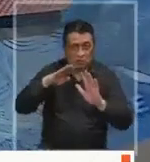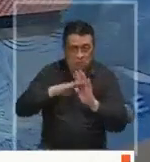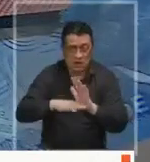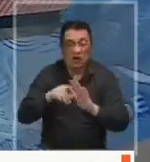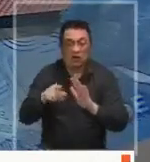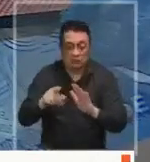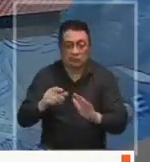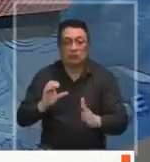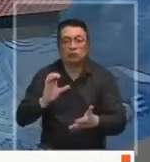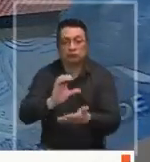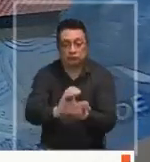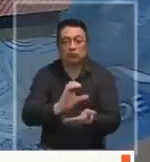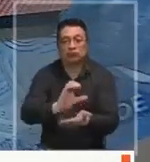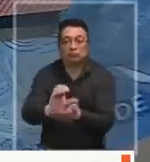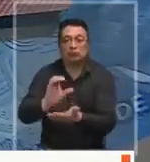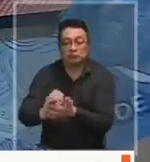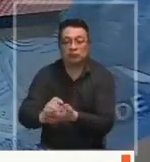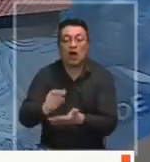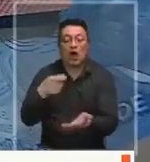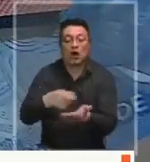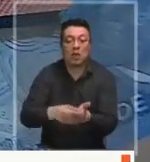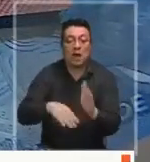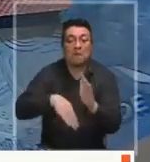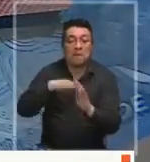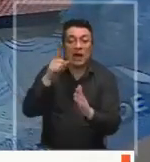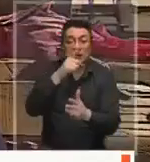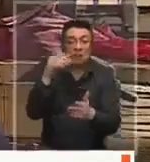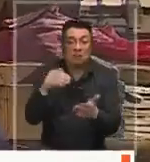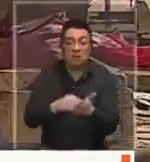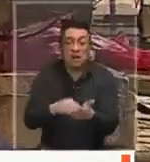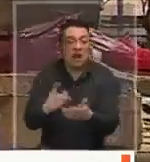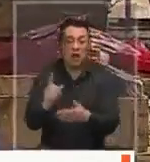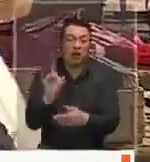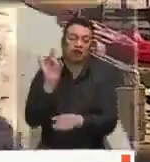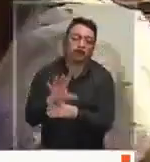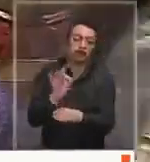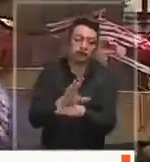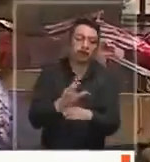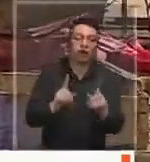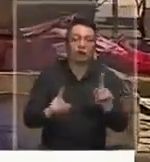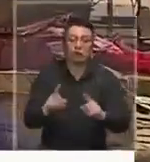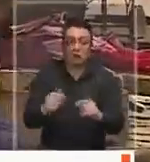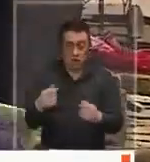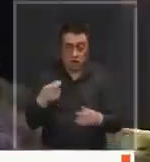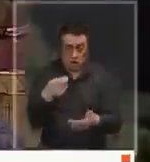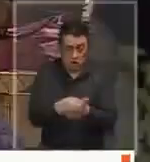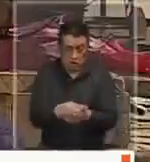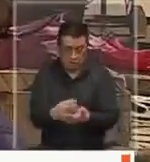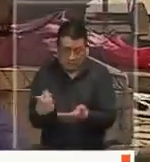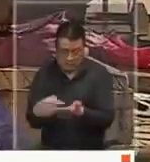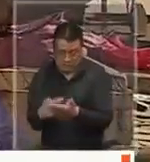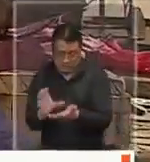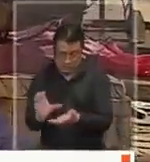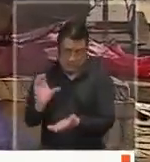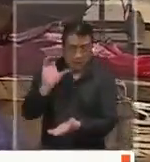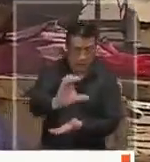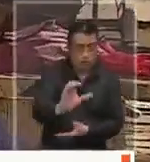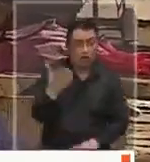este método de pago en compras de más de 100 mil pesos. ¿Alguna compra grande con efectivo que haya hecho?